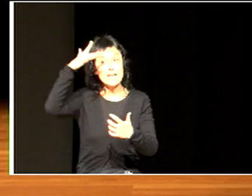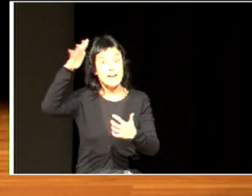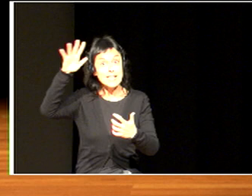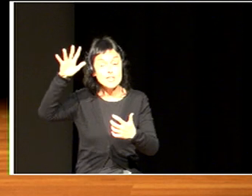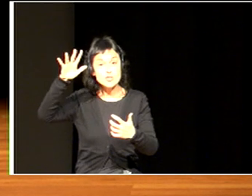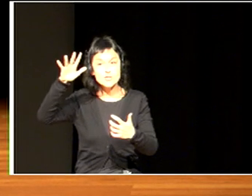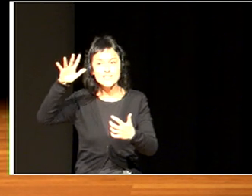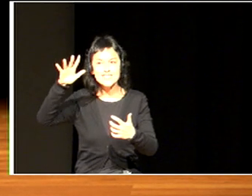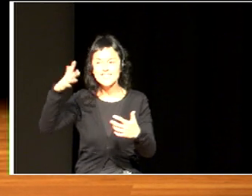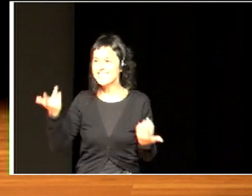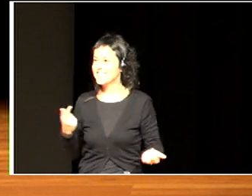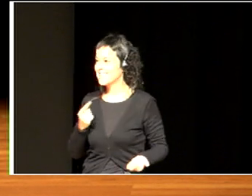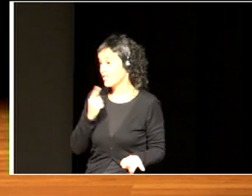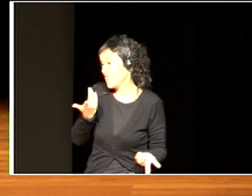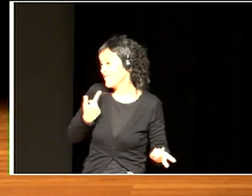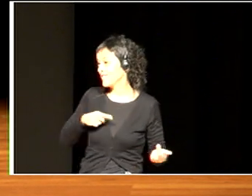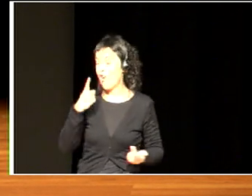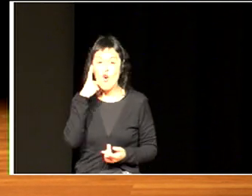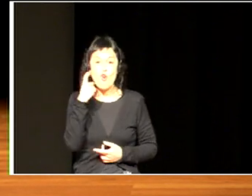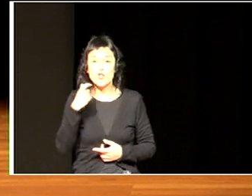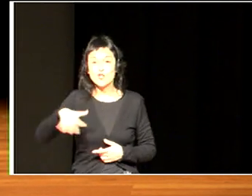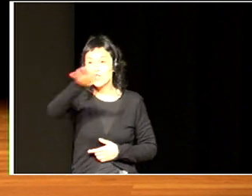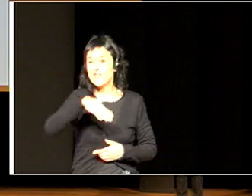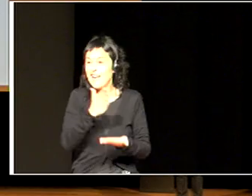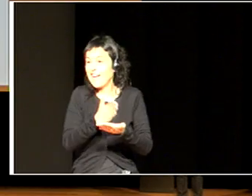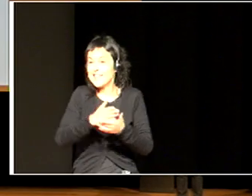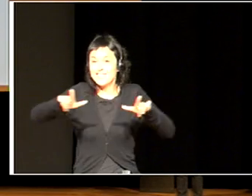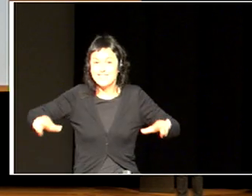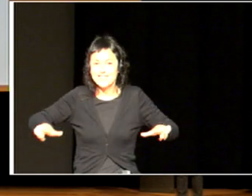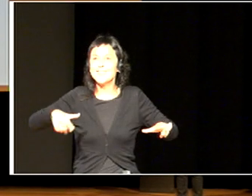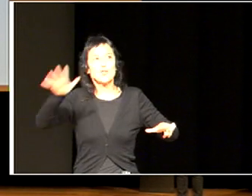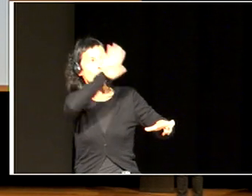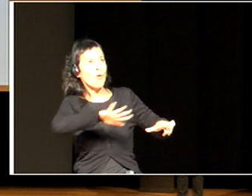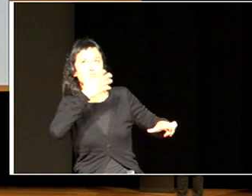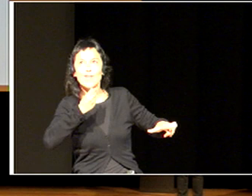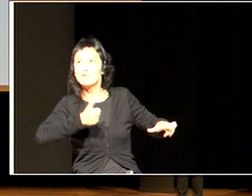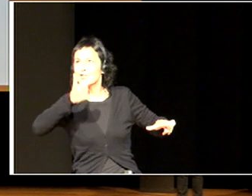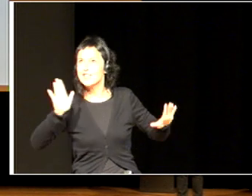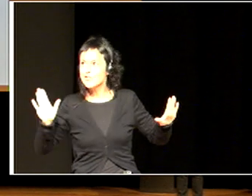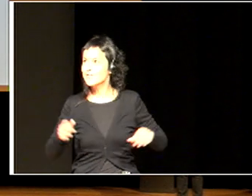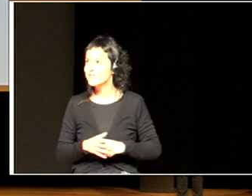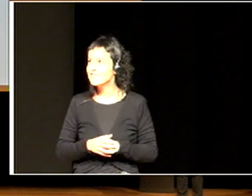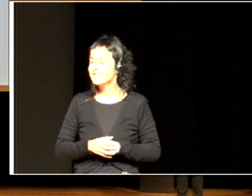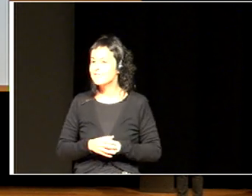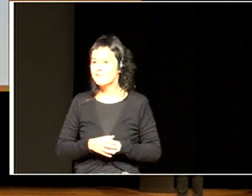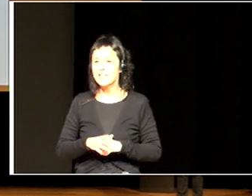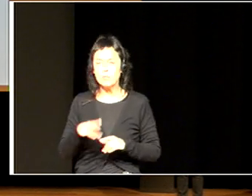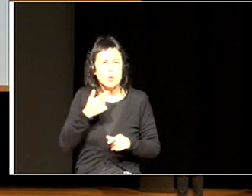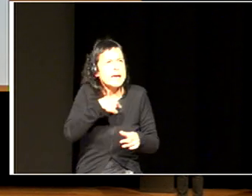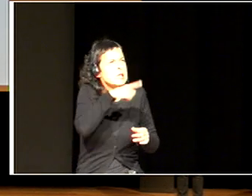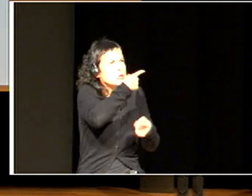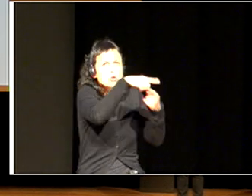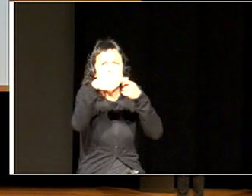es que estaba acostumbrada a mi aula y esto me parece el mejor decorado sabes bueno pero le voy a datos yopal aula también